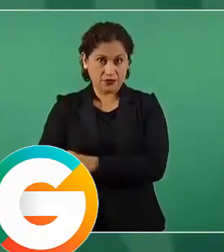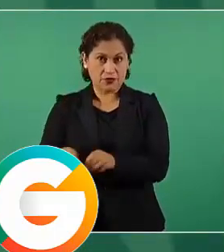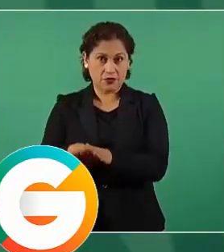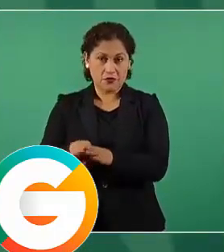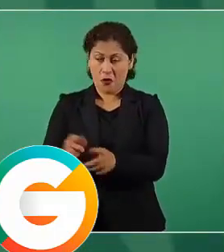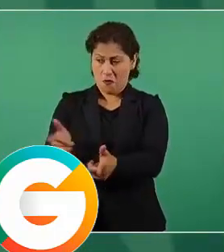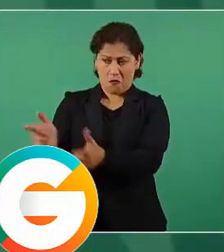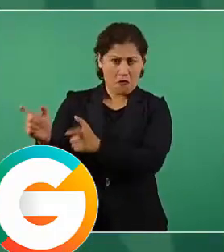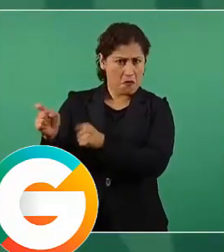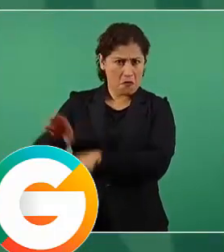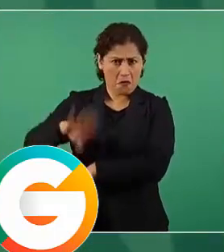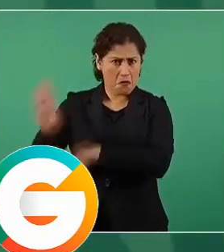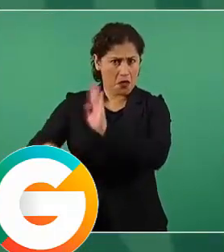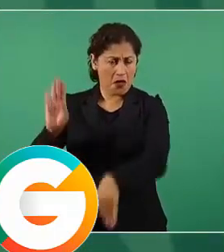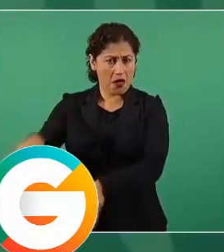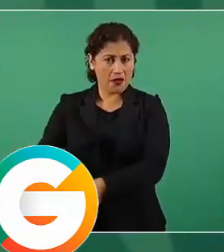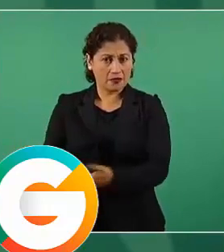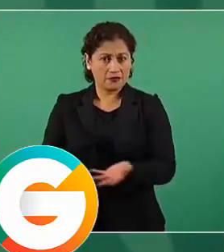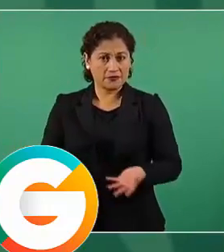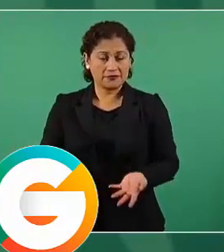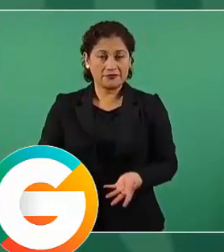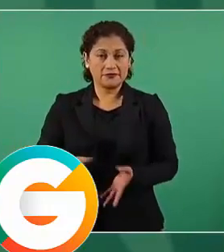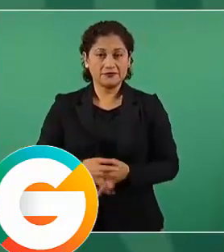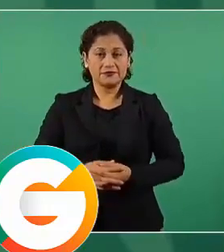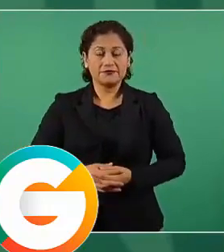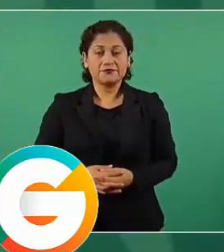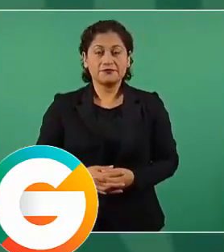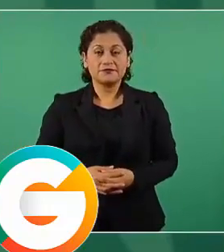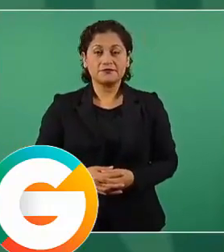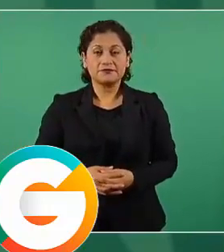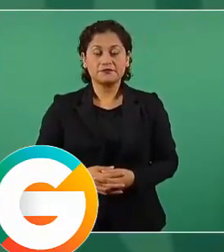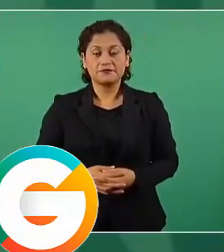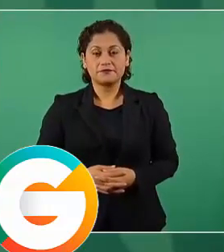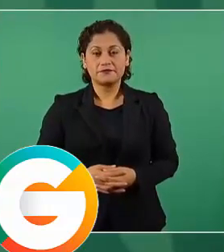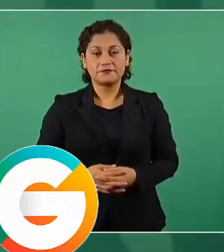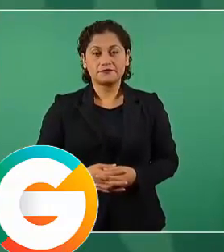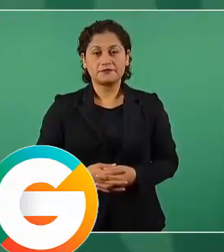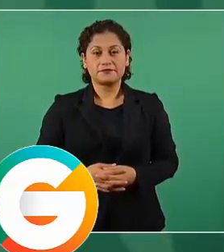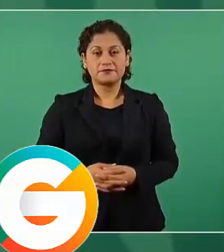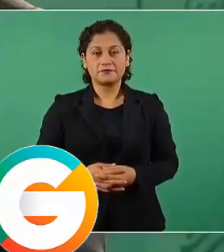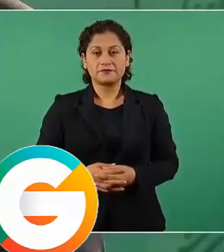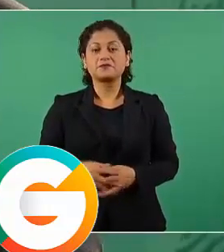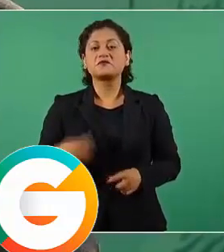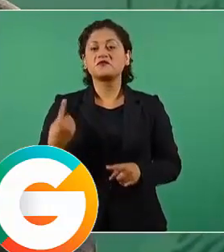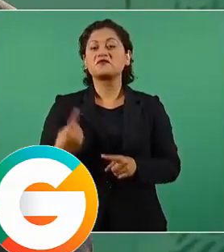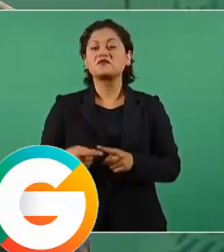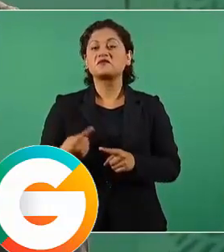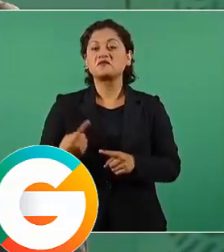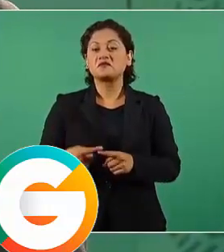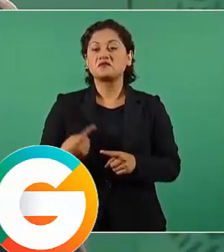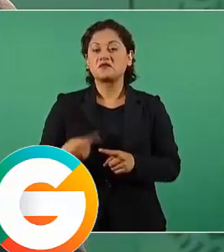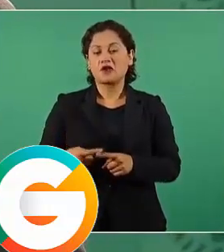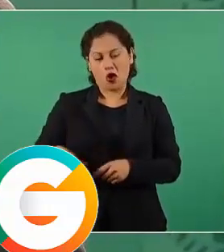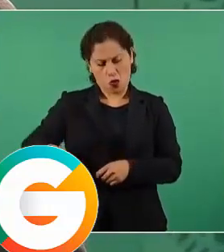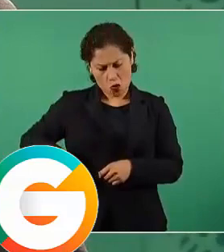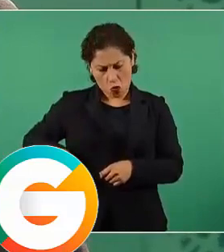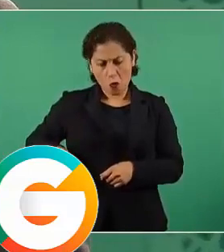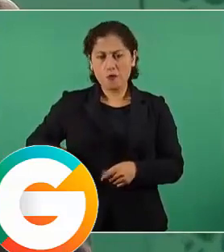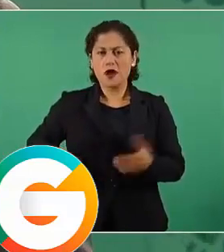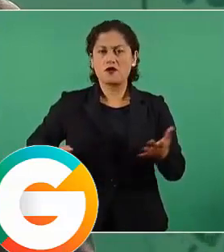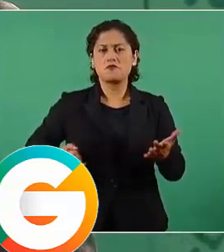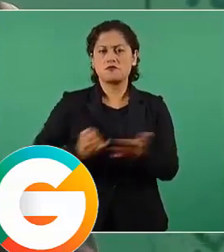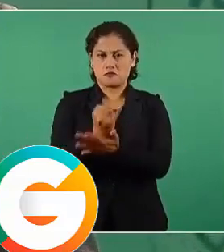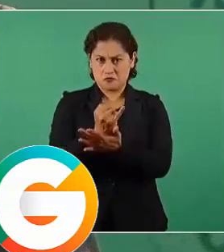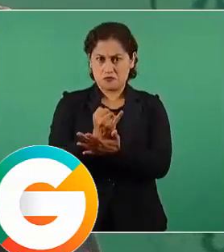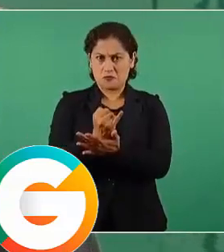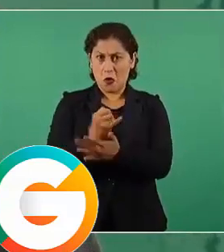diversas ocasiones que se atienden las causas que originan la violencia, y rechaza el uso de las fuerzas coercitivas, porque la paz y la tranquilidad son frutos